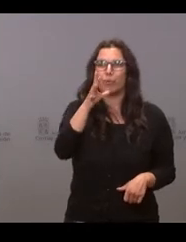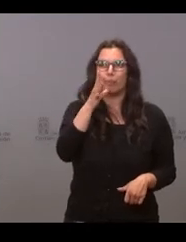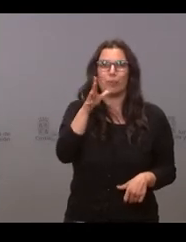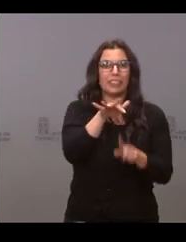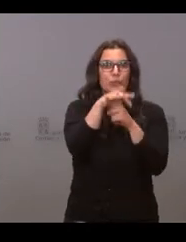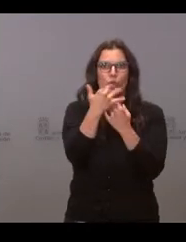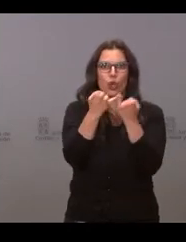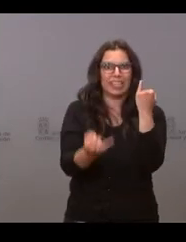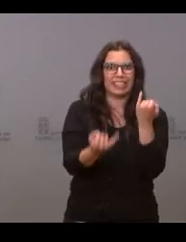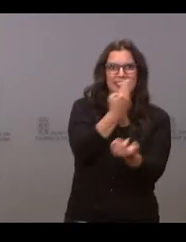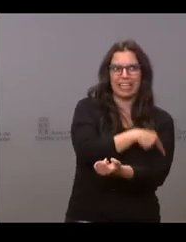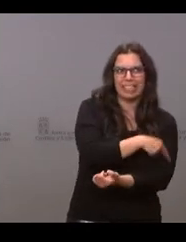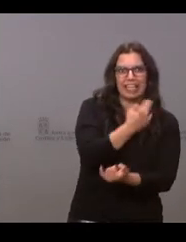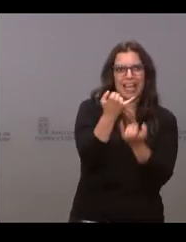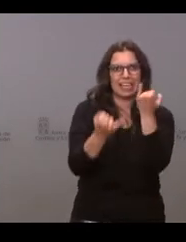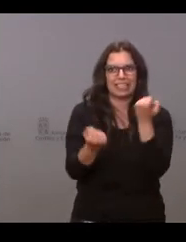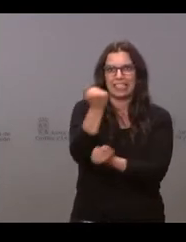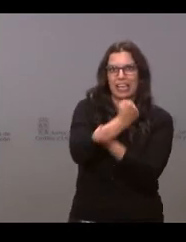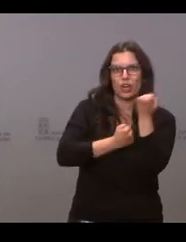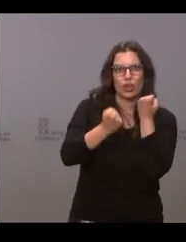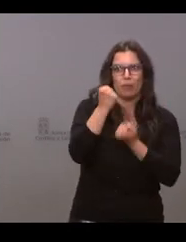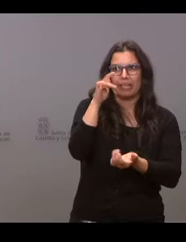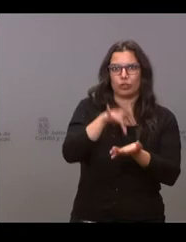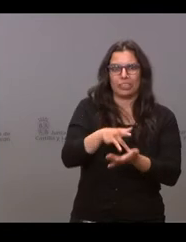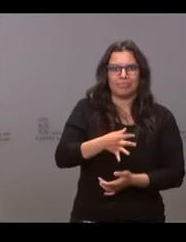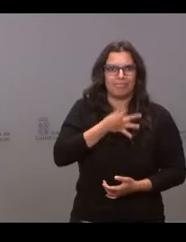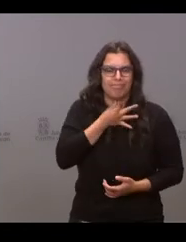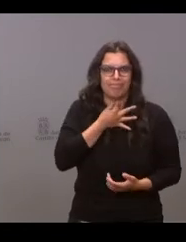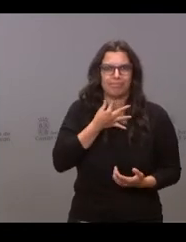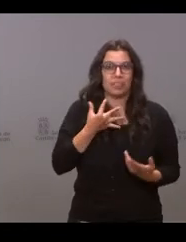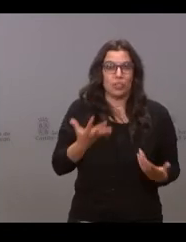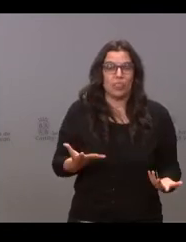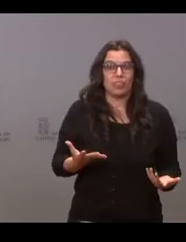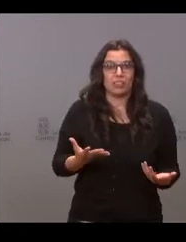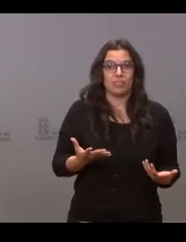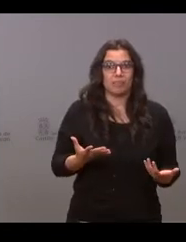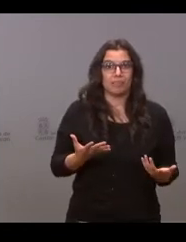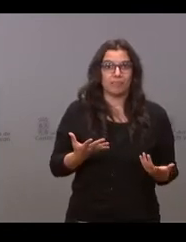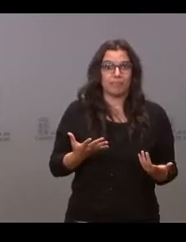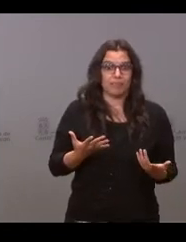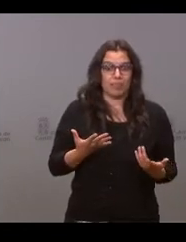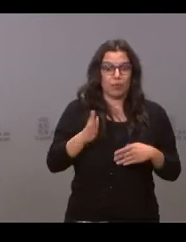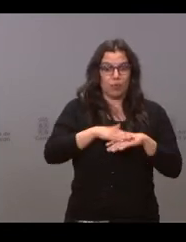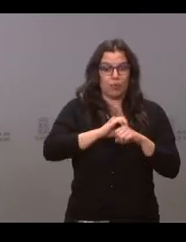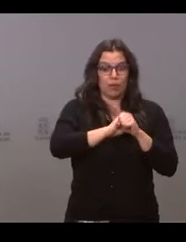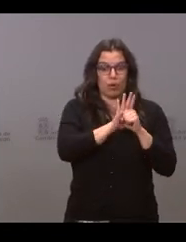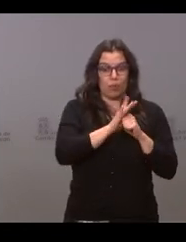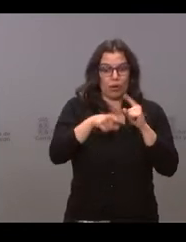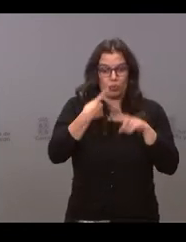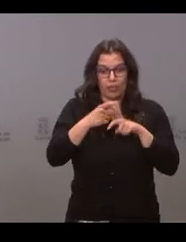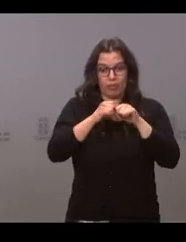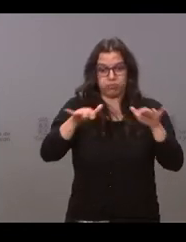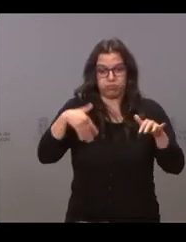crisis sanitaria crisis económica que nos está tocando vivir y como consecuencia del cobi 19 y de la pandemia